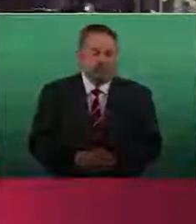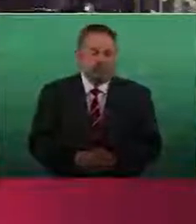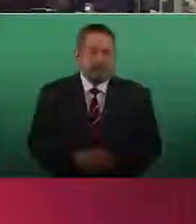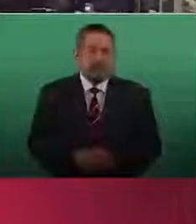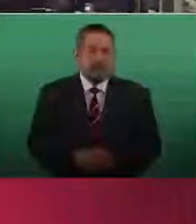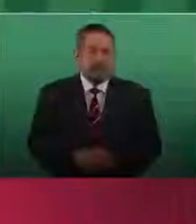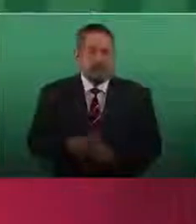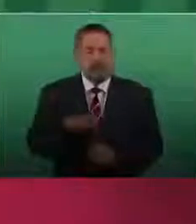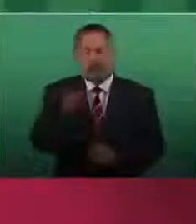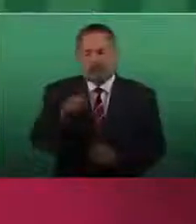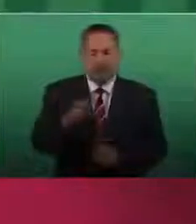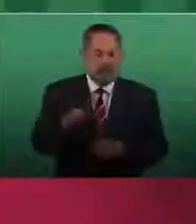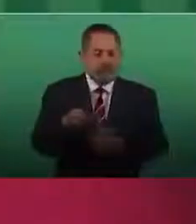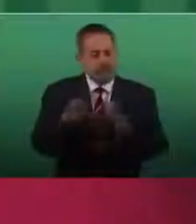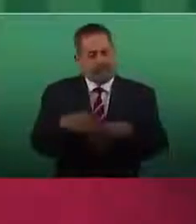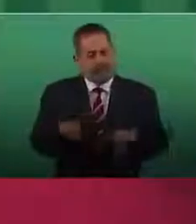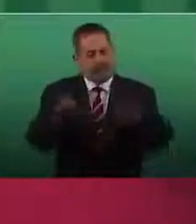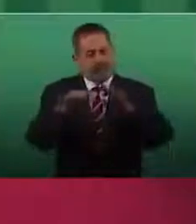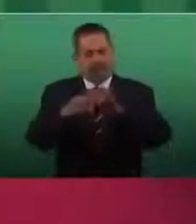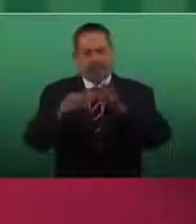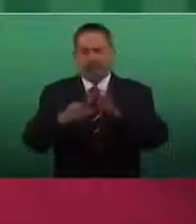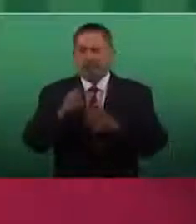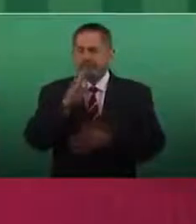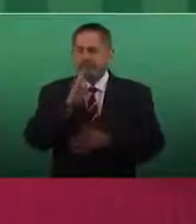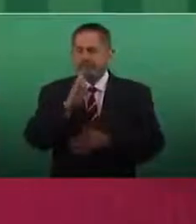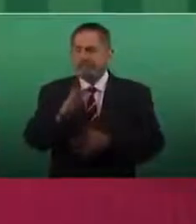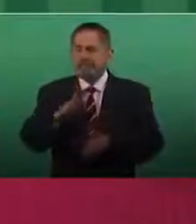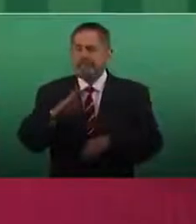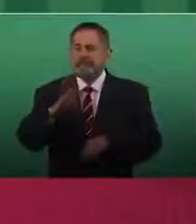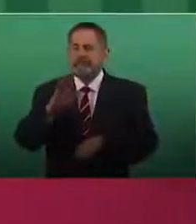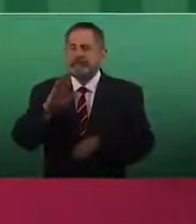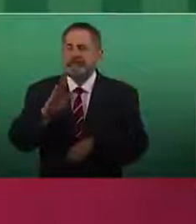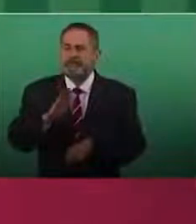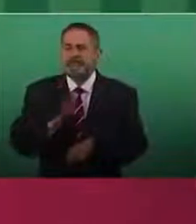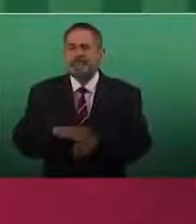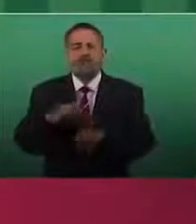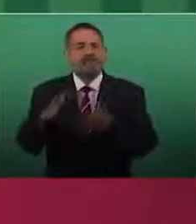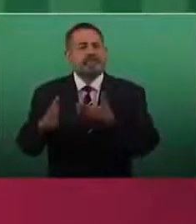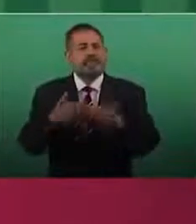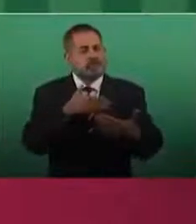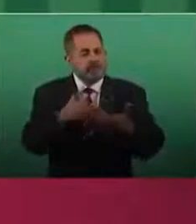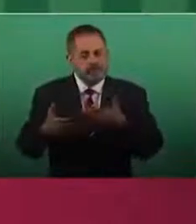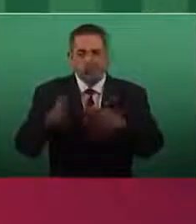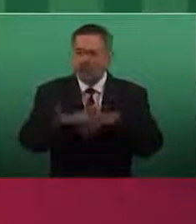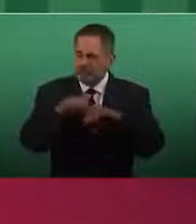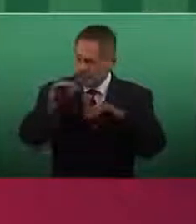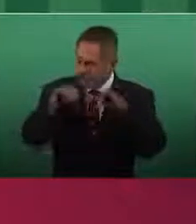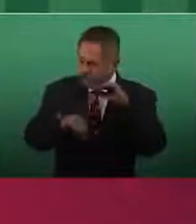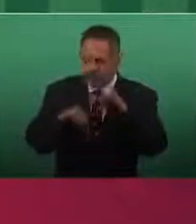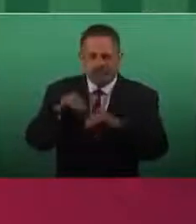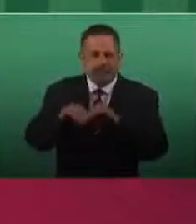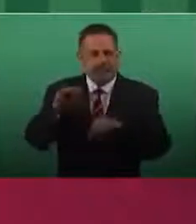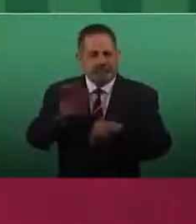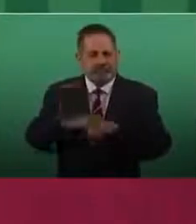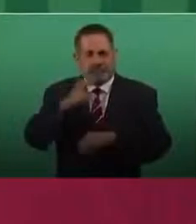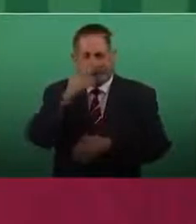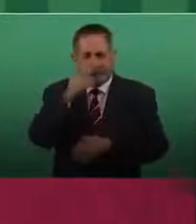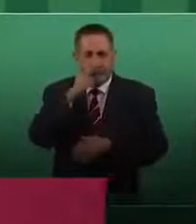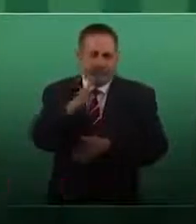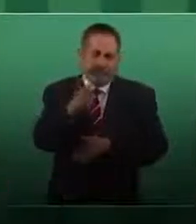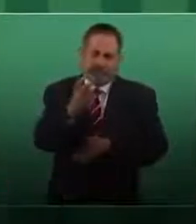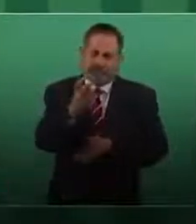es muy importante el modernizar las plantas hidroeléctricas.